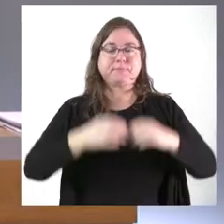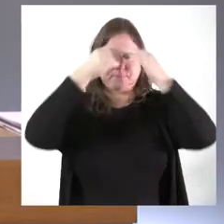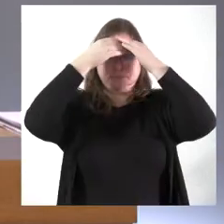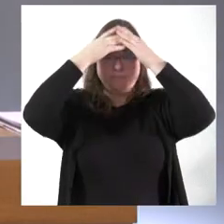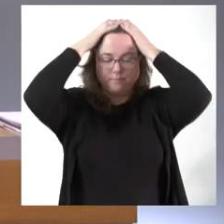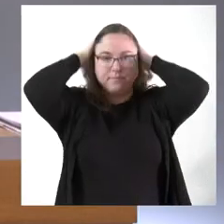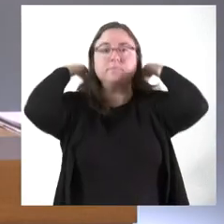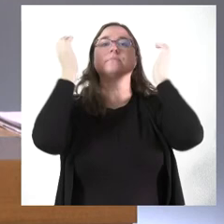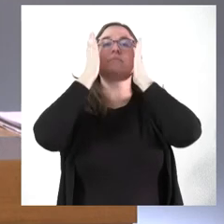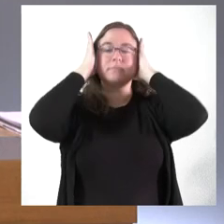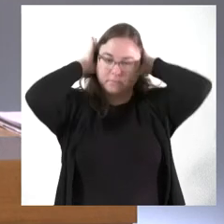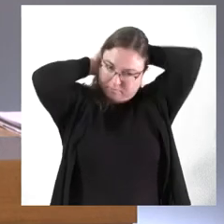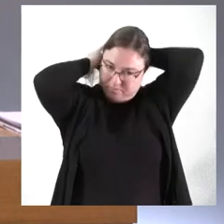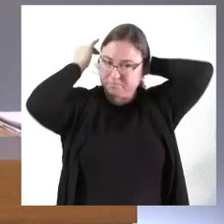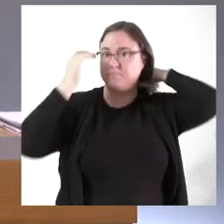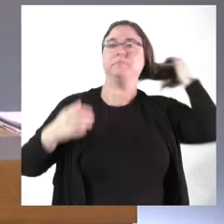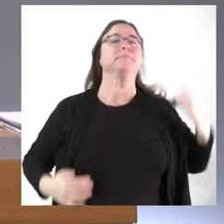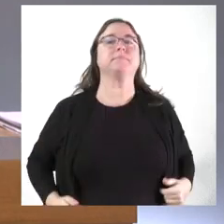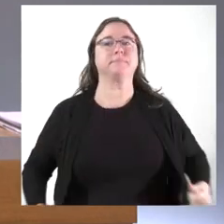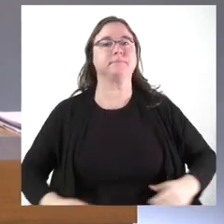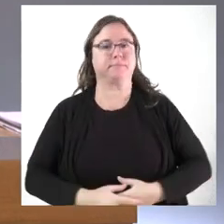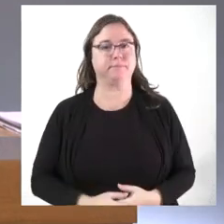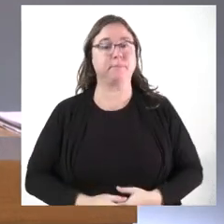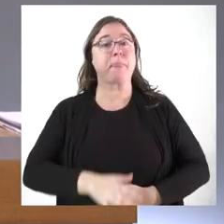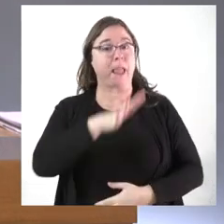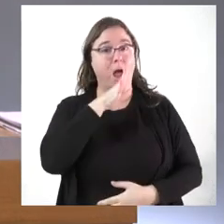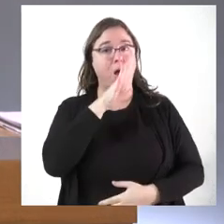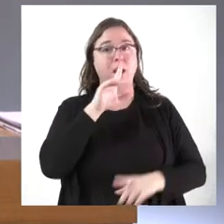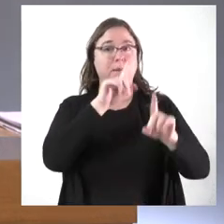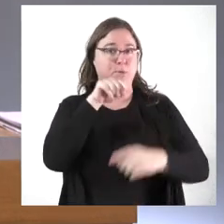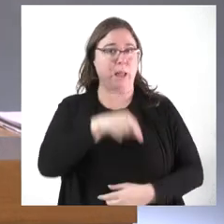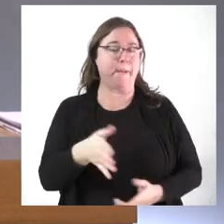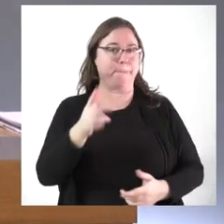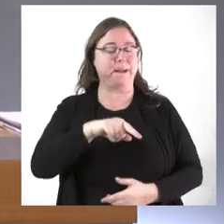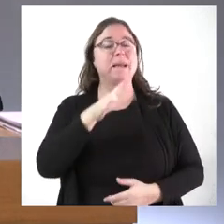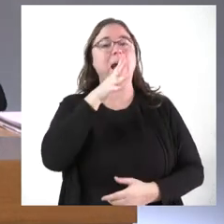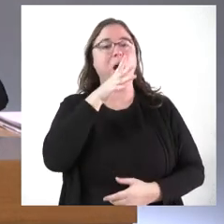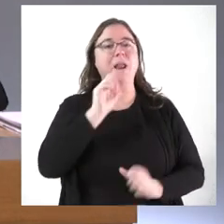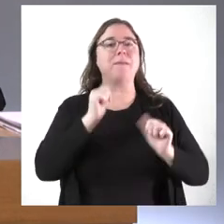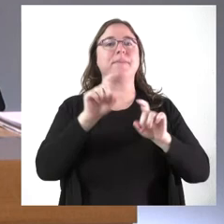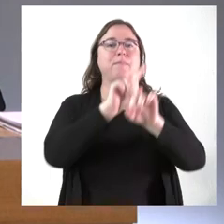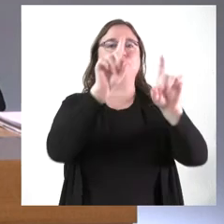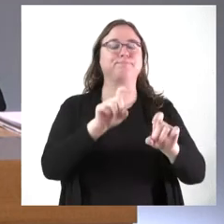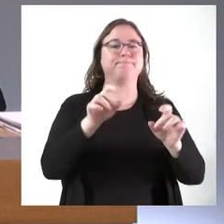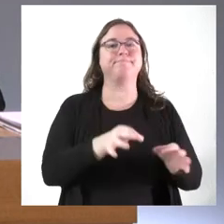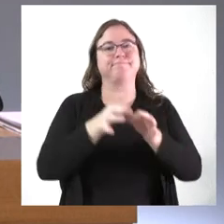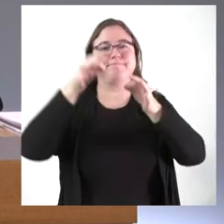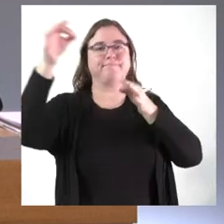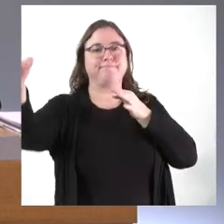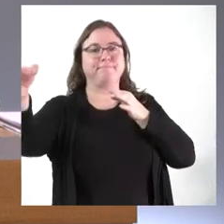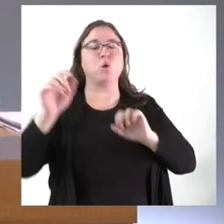si no tenemos más preguntas en la sala vamos a dar paso a los compañeros que nos siguen de forma telemática Hoy